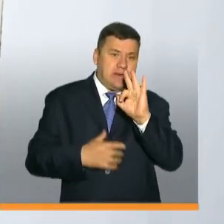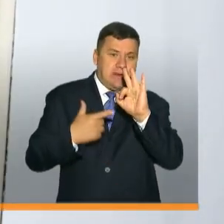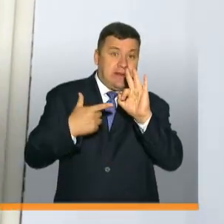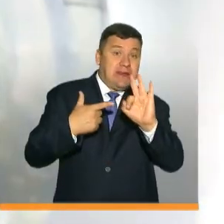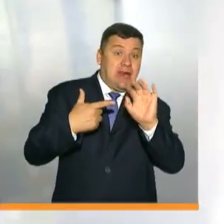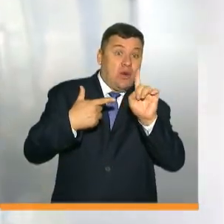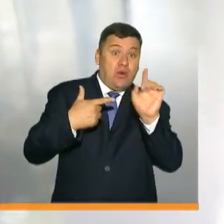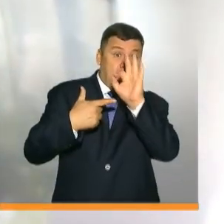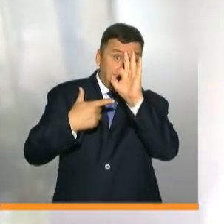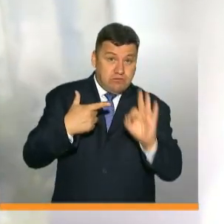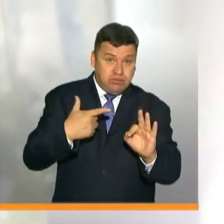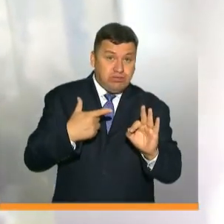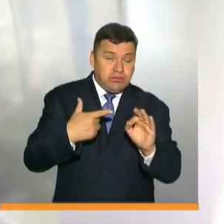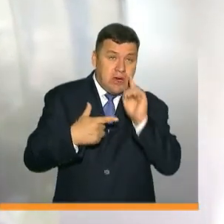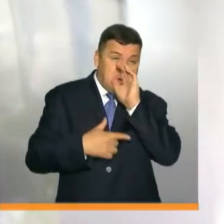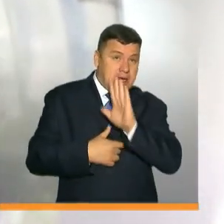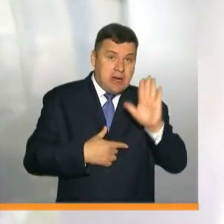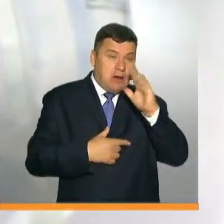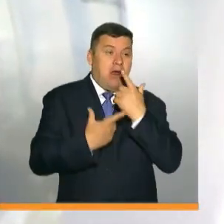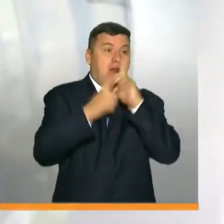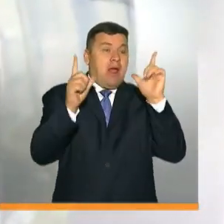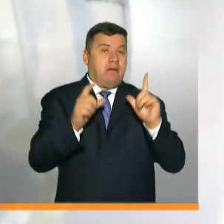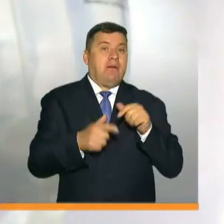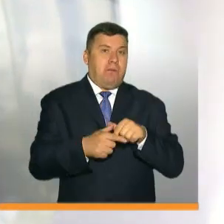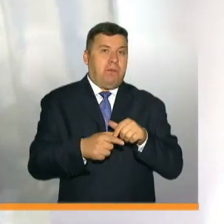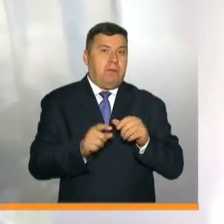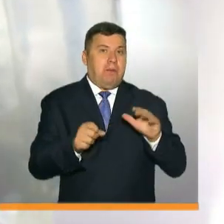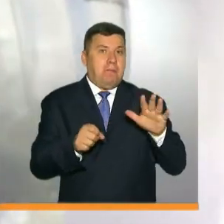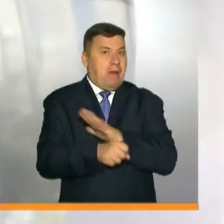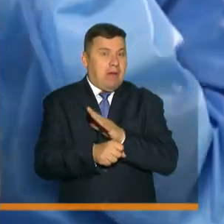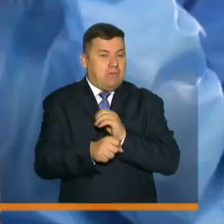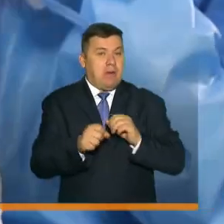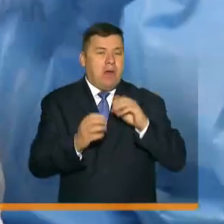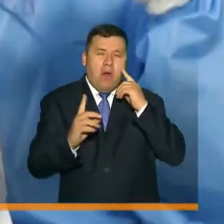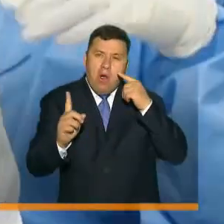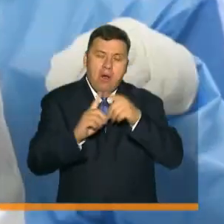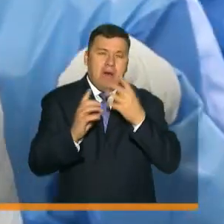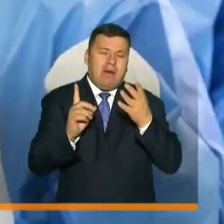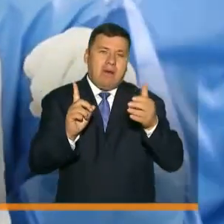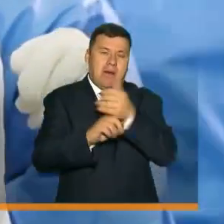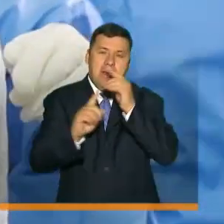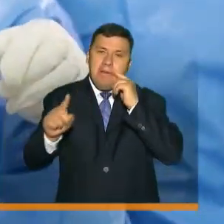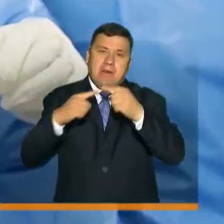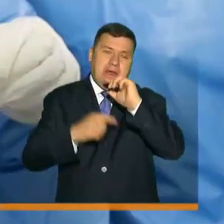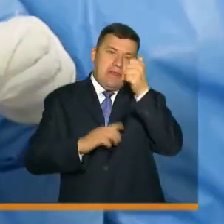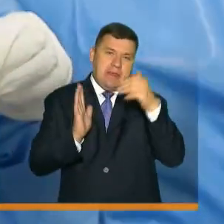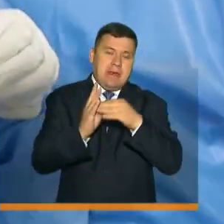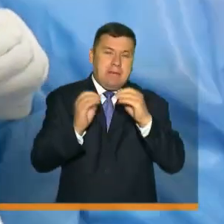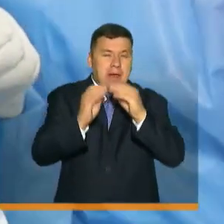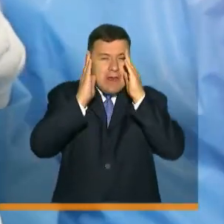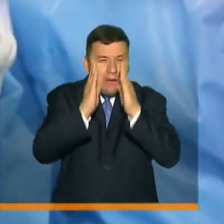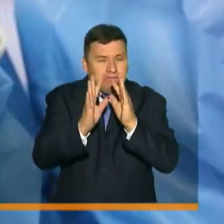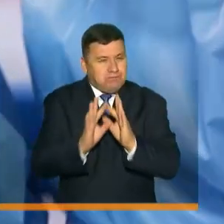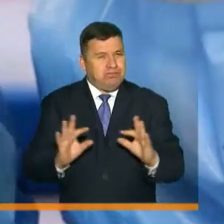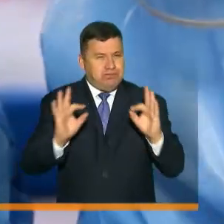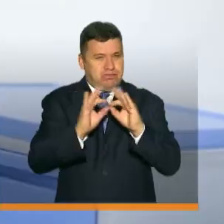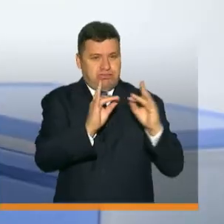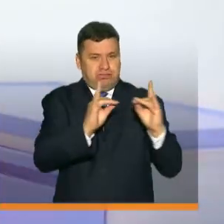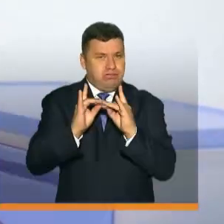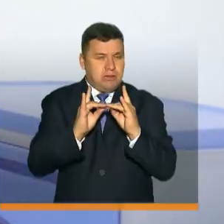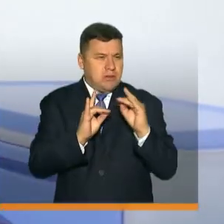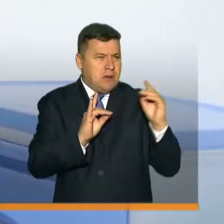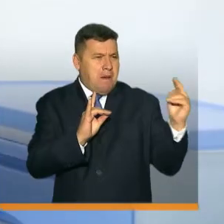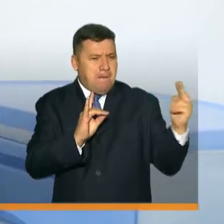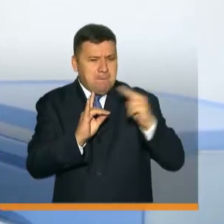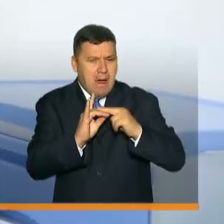de disponibilidad de camas a nivel nacional, buscamos estrategias para llegar a las 10.000, pero además para atender de manera adecuada a nuestra